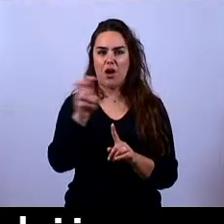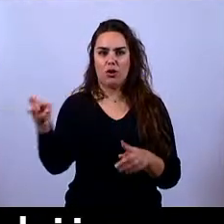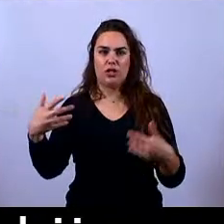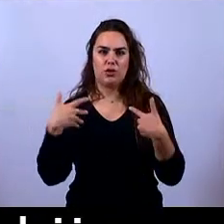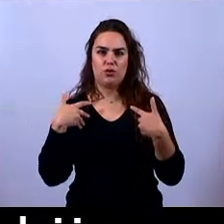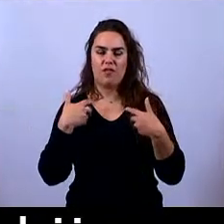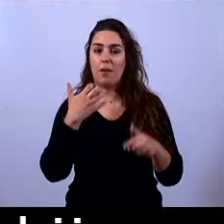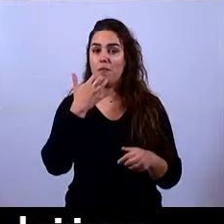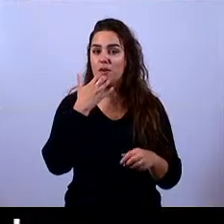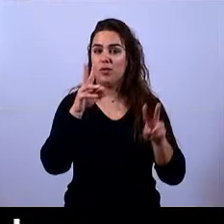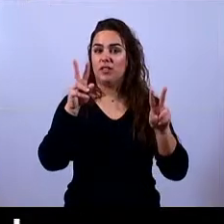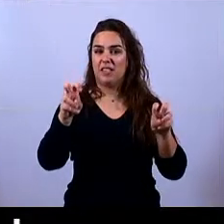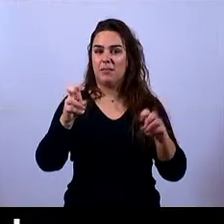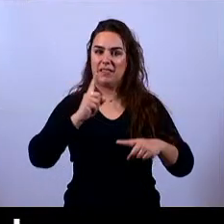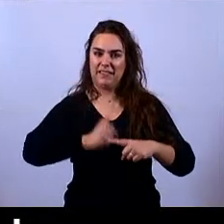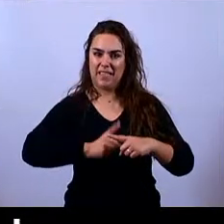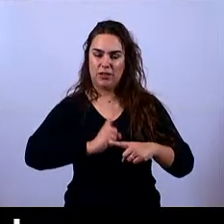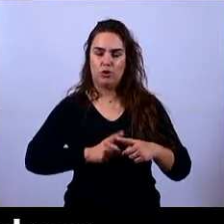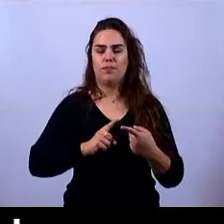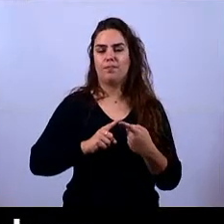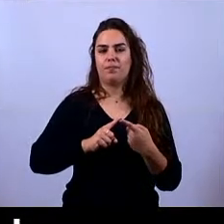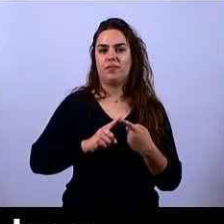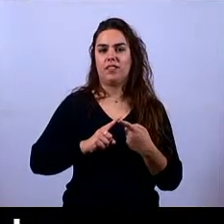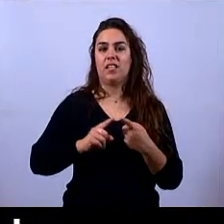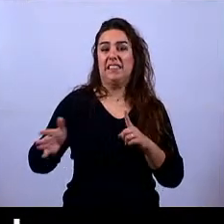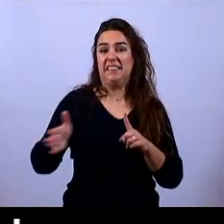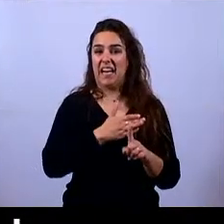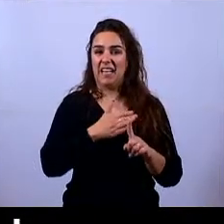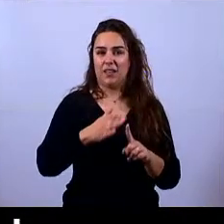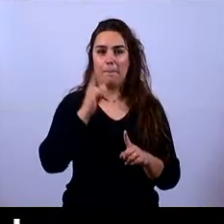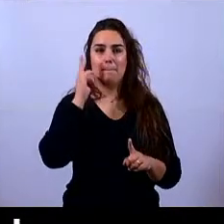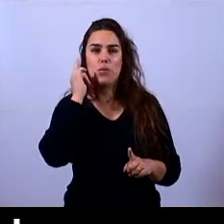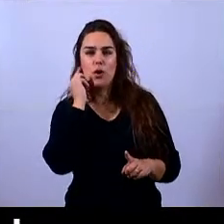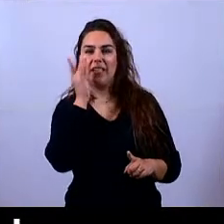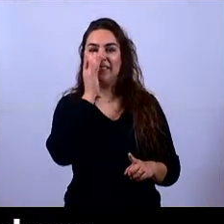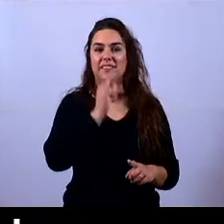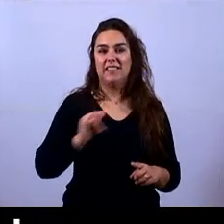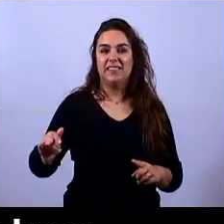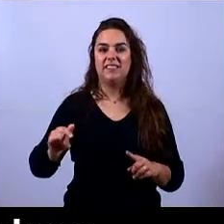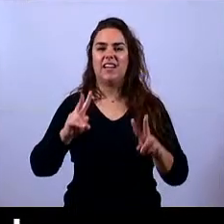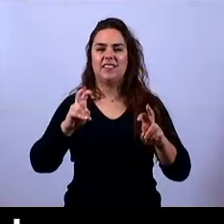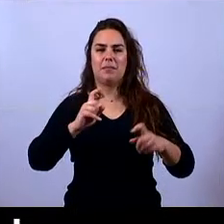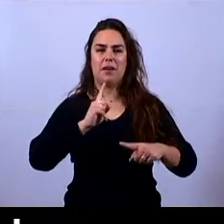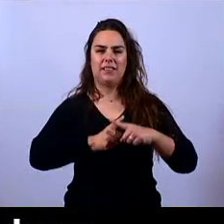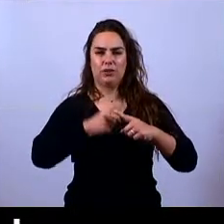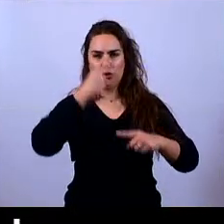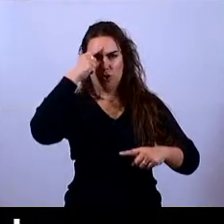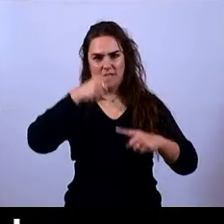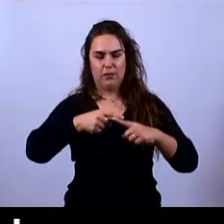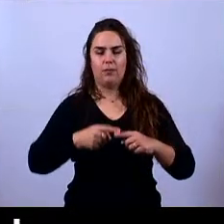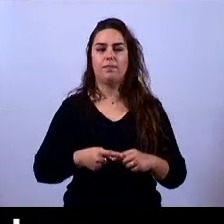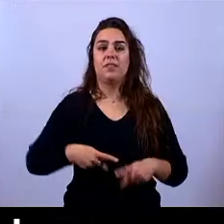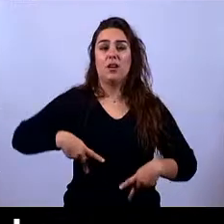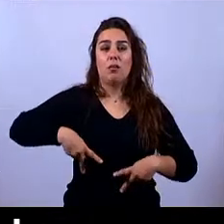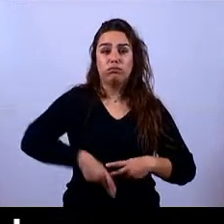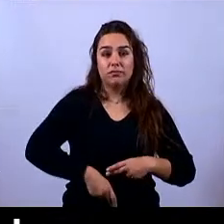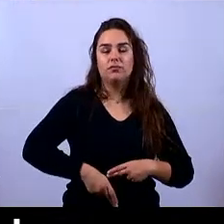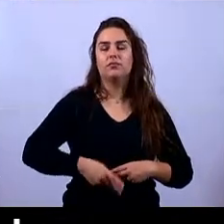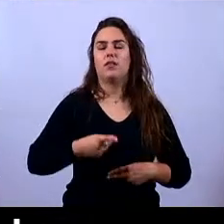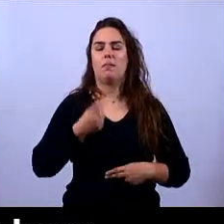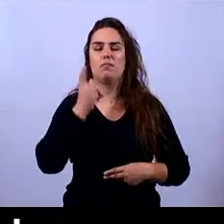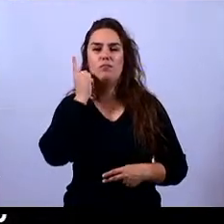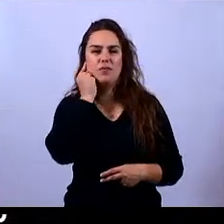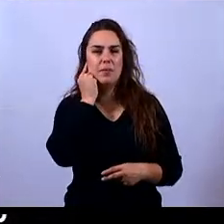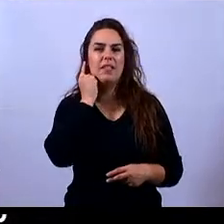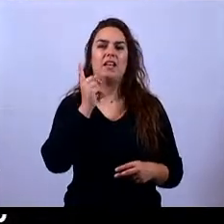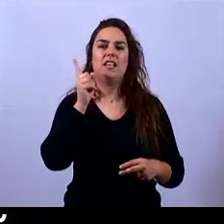como las de carácter sexual, la de trata de mujeres y niñas con fines de explotación sexual, la mutilación genital femenina y